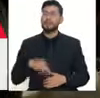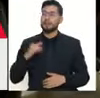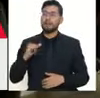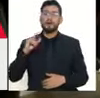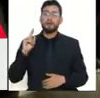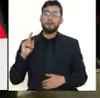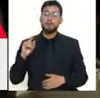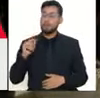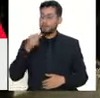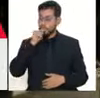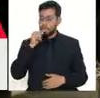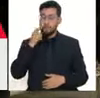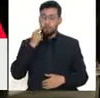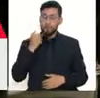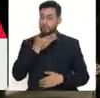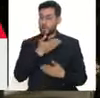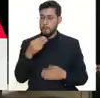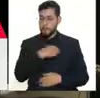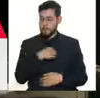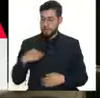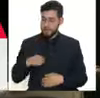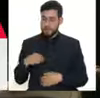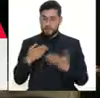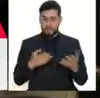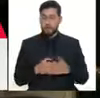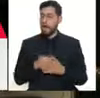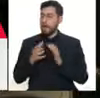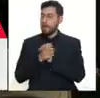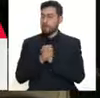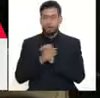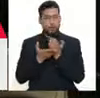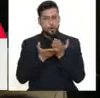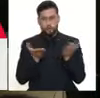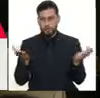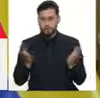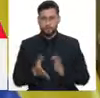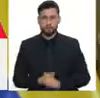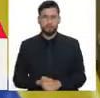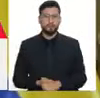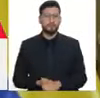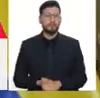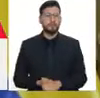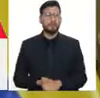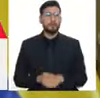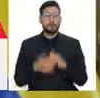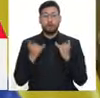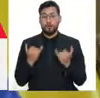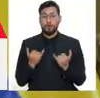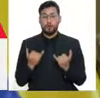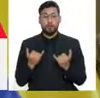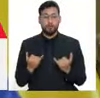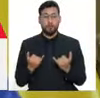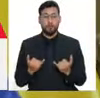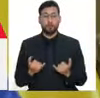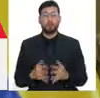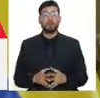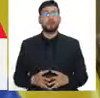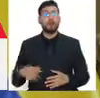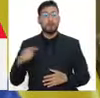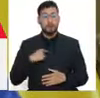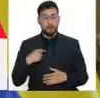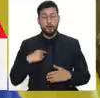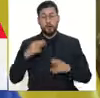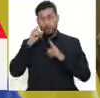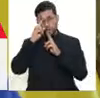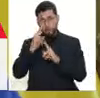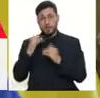señoras y señores ministros de Estado, amigos todos. El día de hoy he tenido el